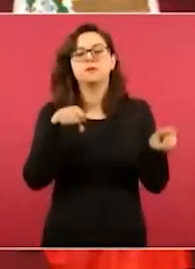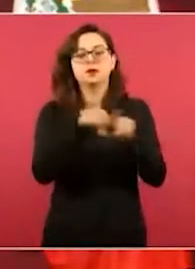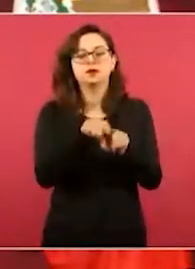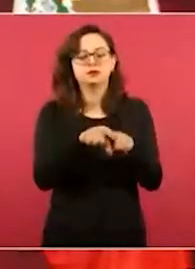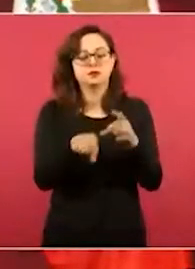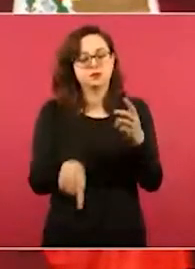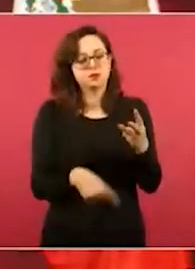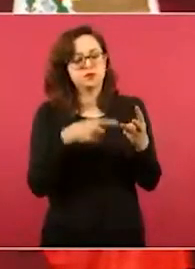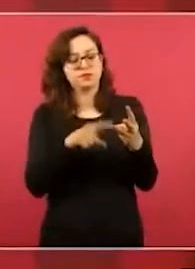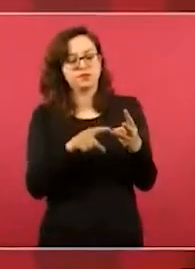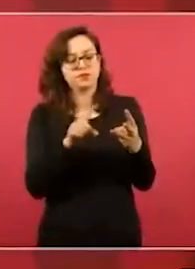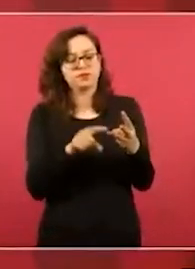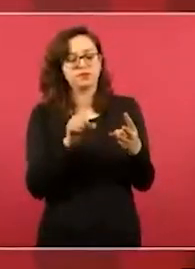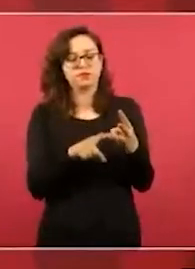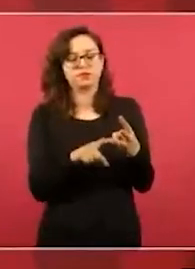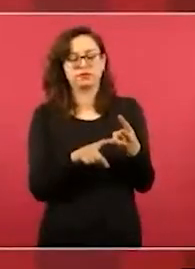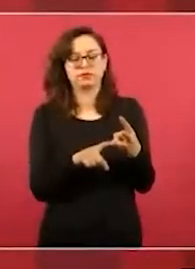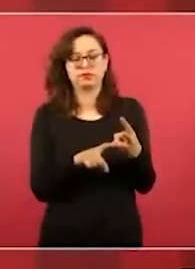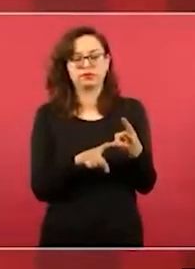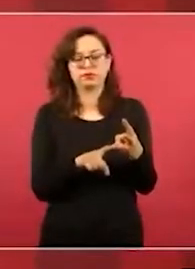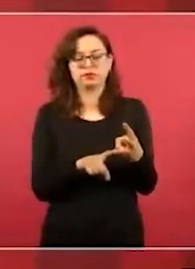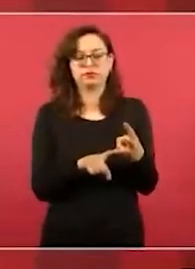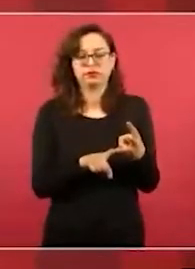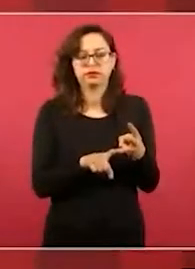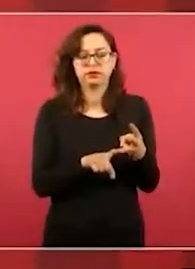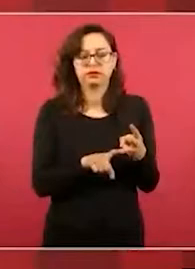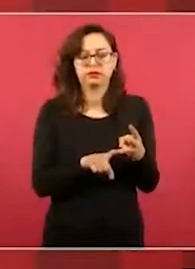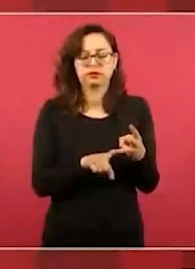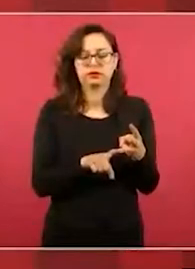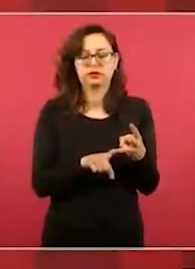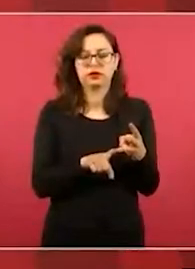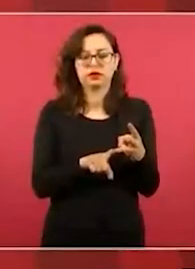función es que en esas 1.700